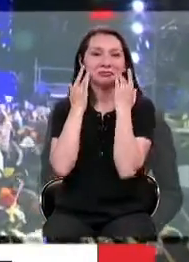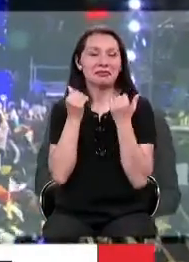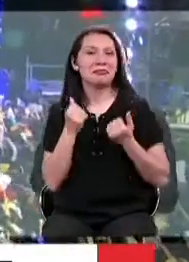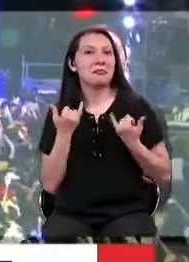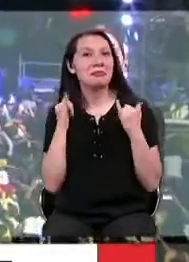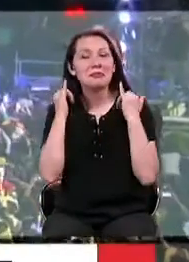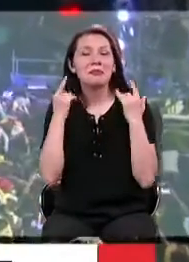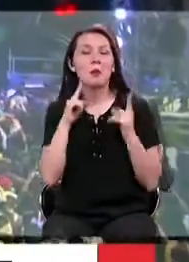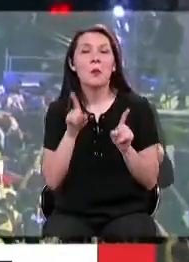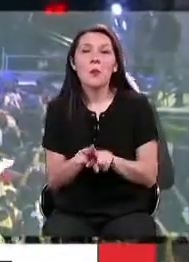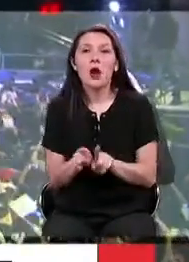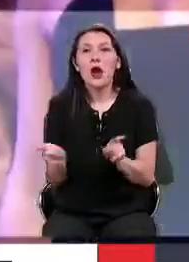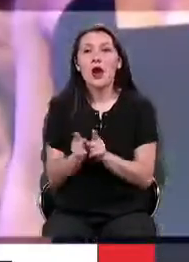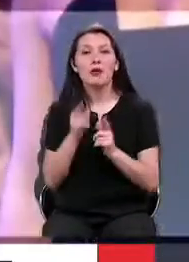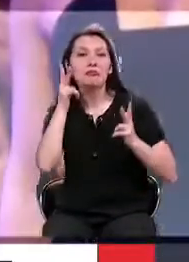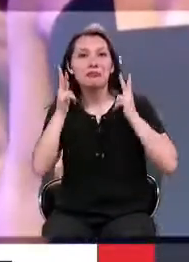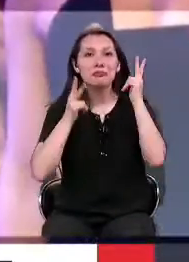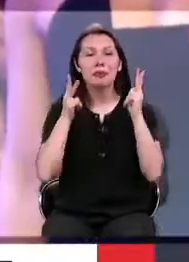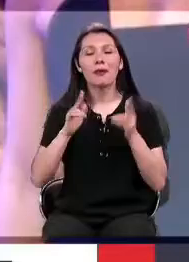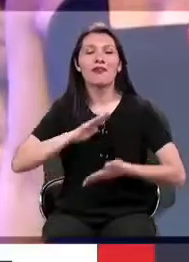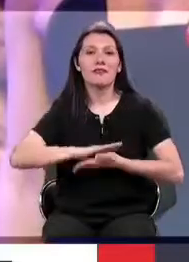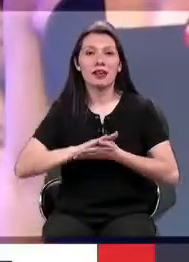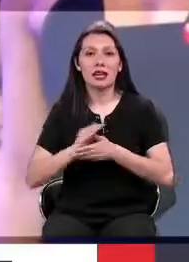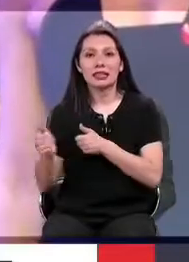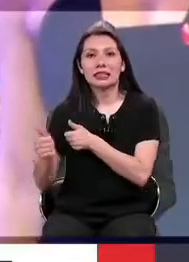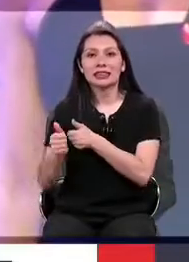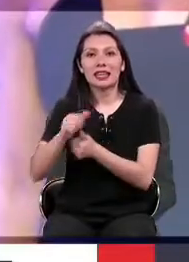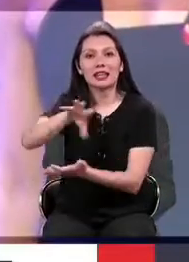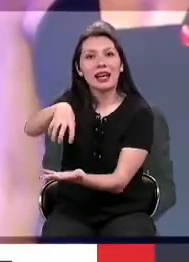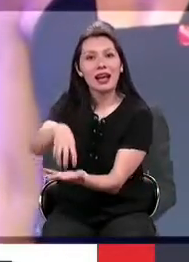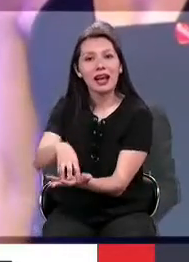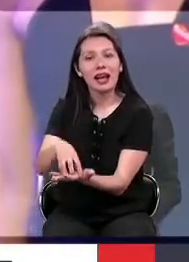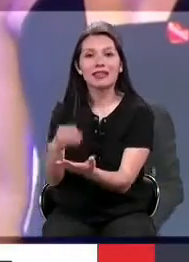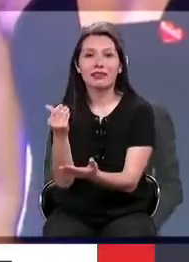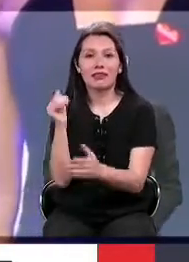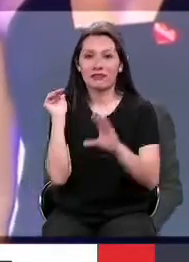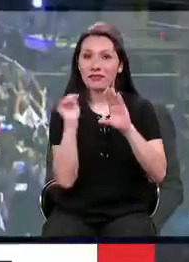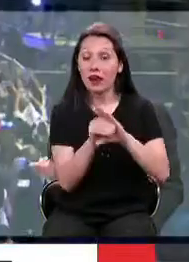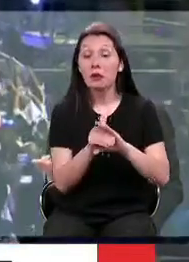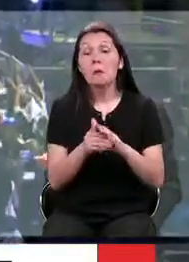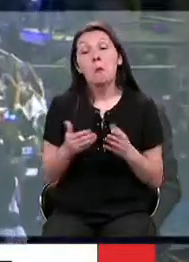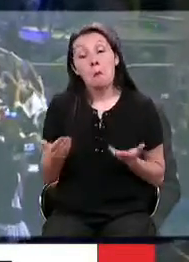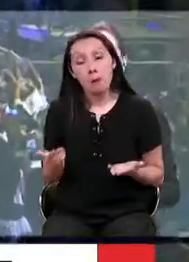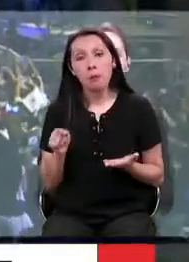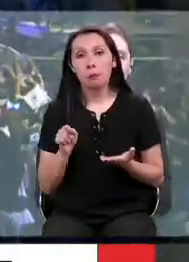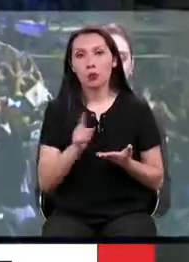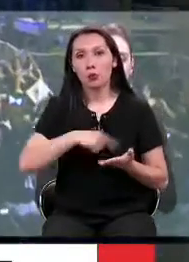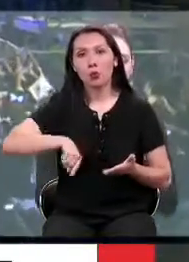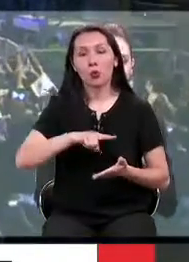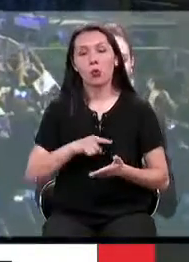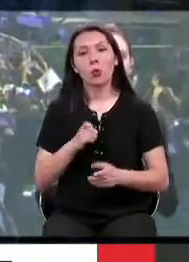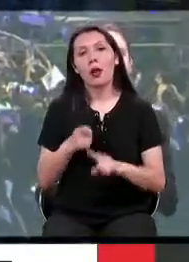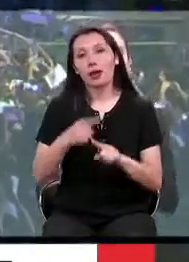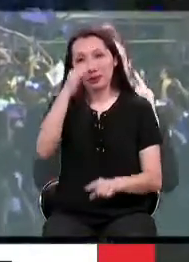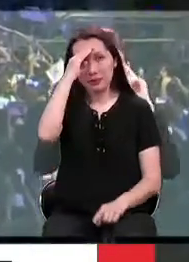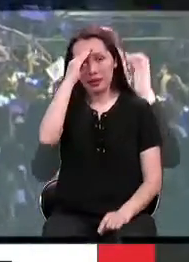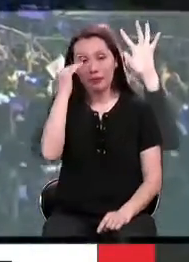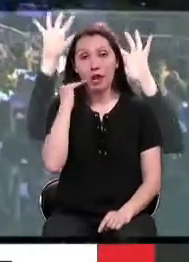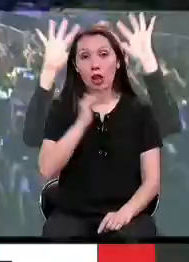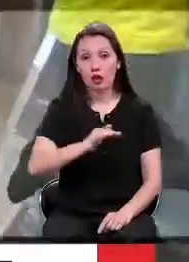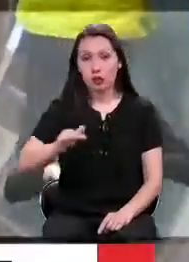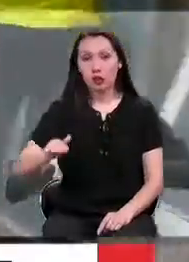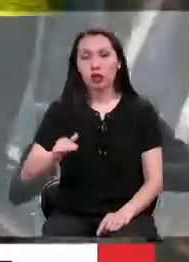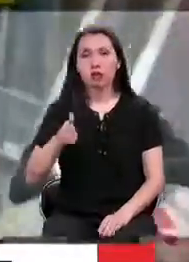ahí un pequeño show, una fiesta alrededor de la sucursal, y es toda una experiencia para los